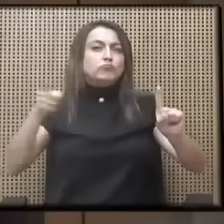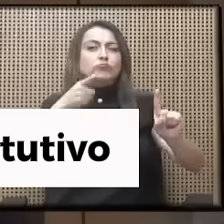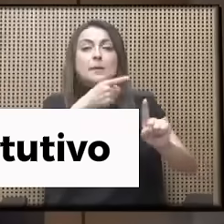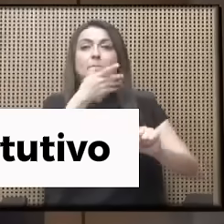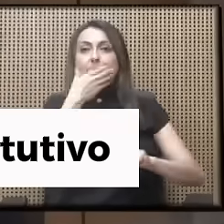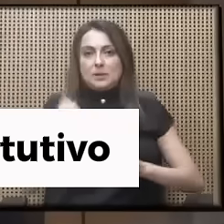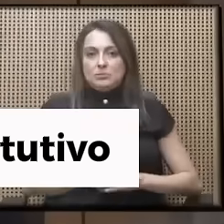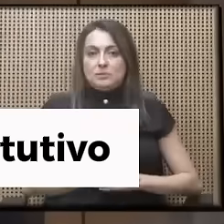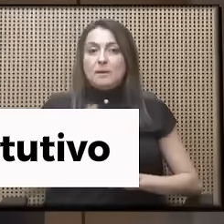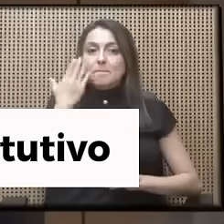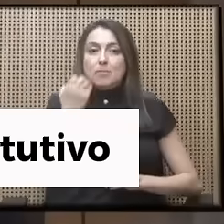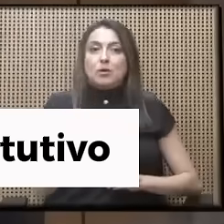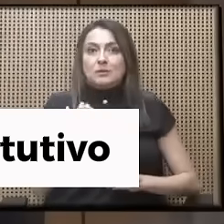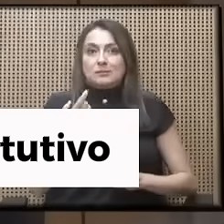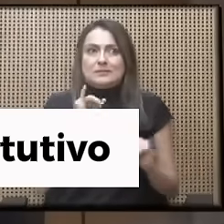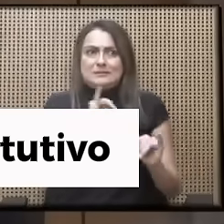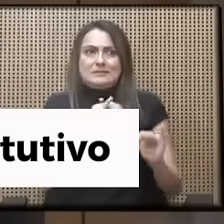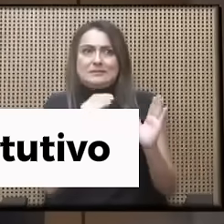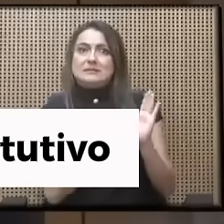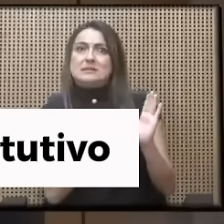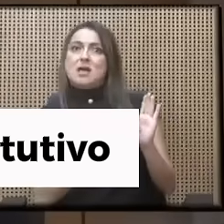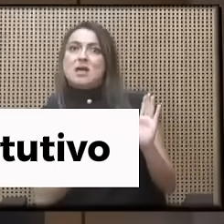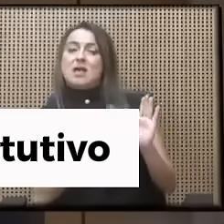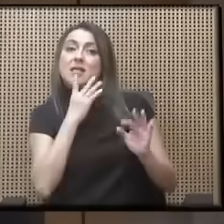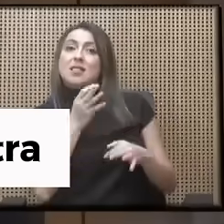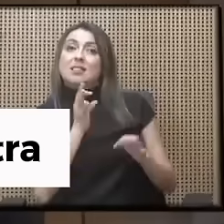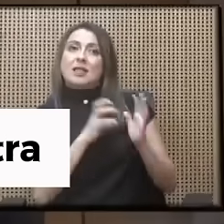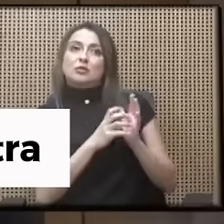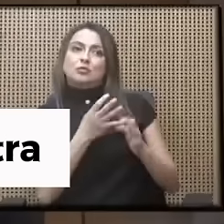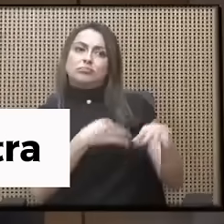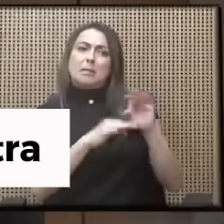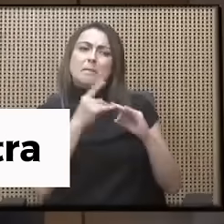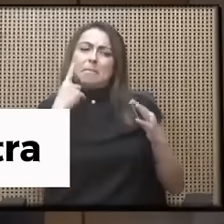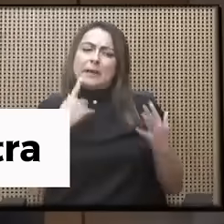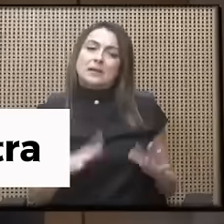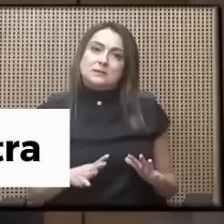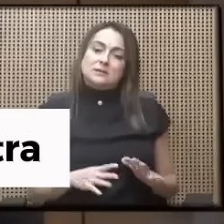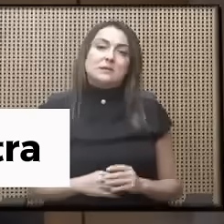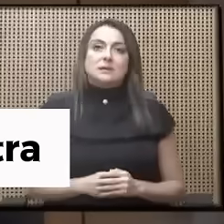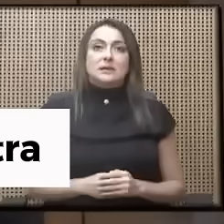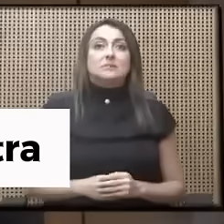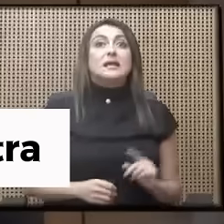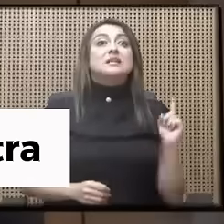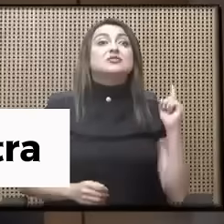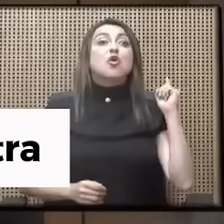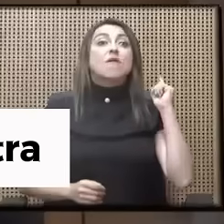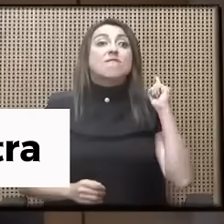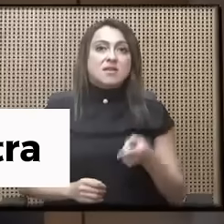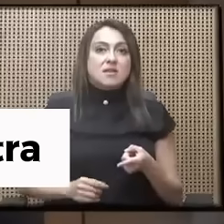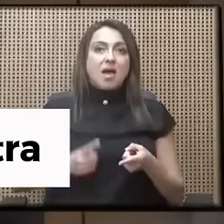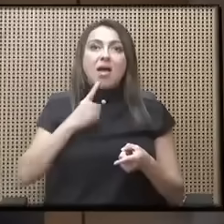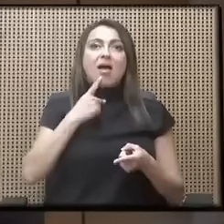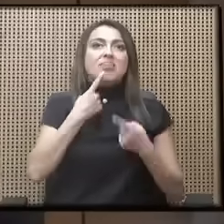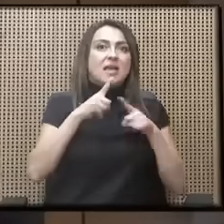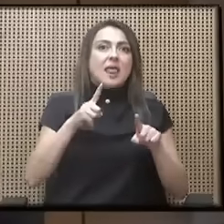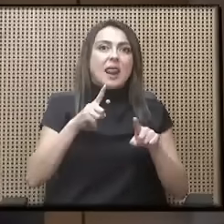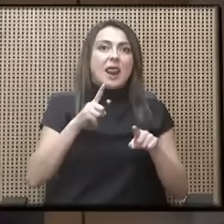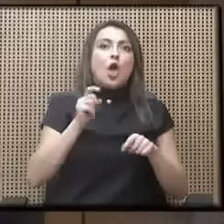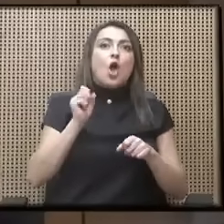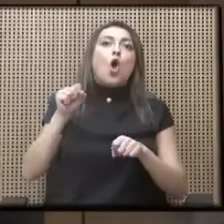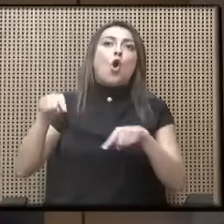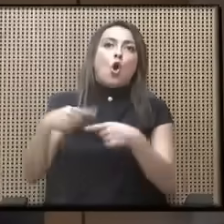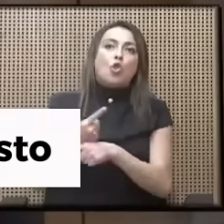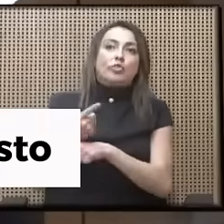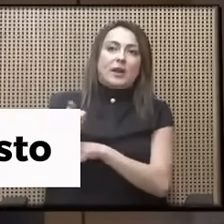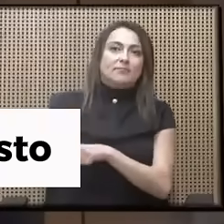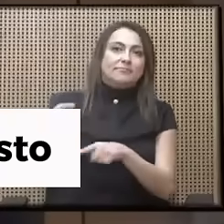mejor, porque a como está, inclusive el texto sustitutivo parece que se obliga a declarar en contra. Y